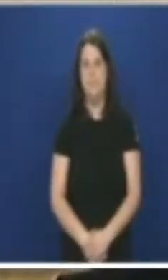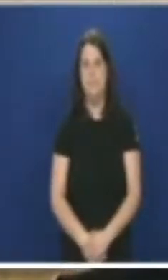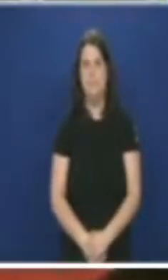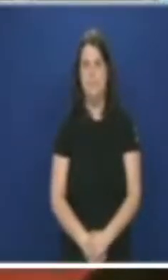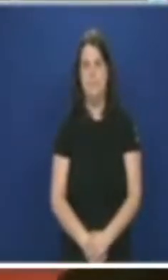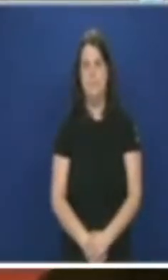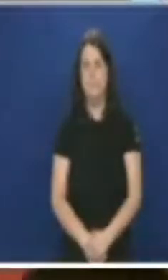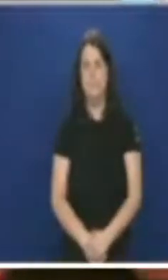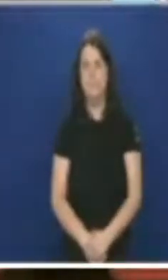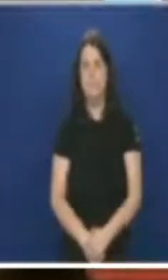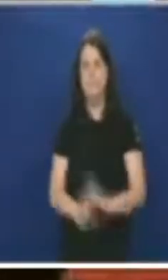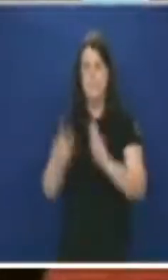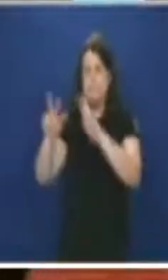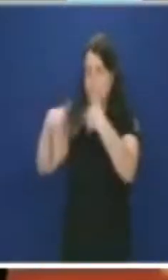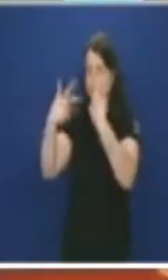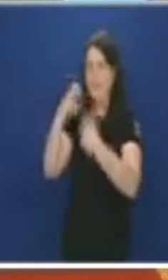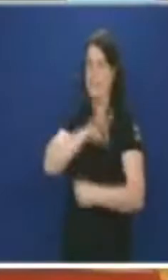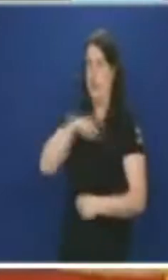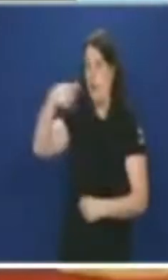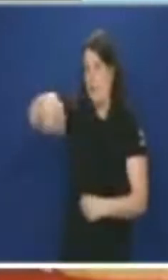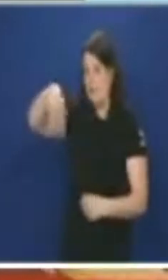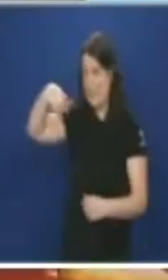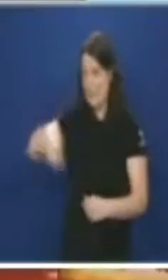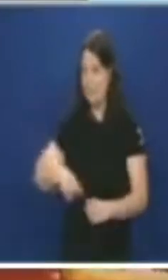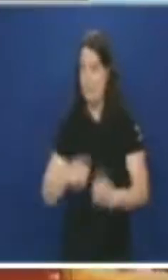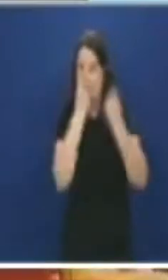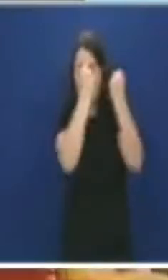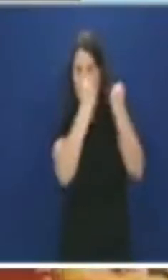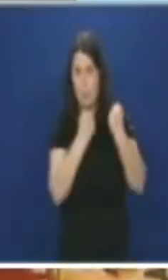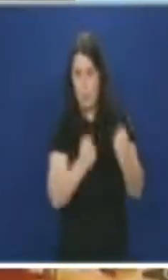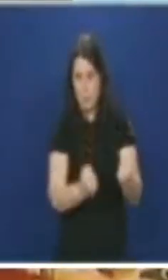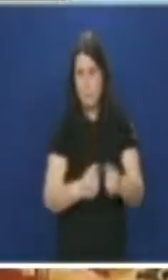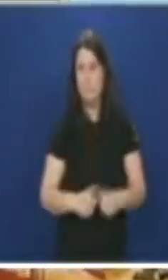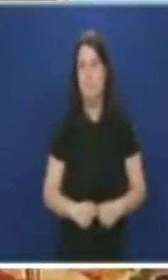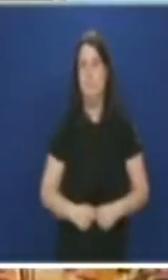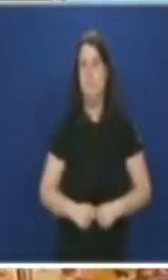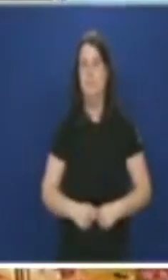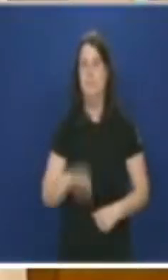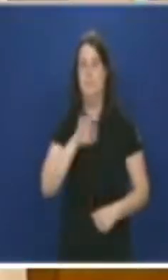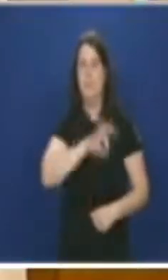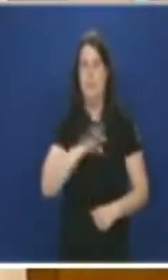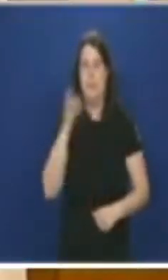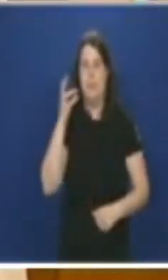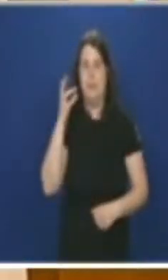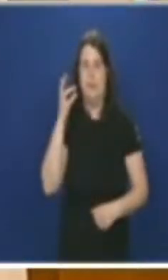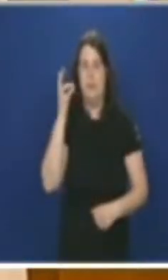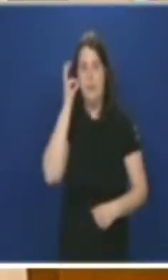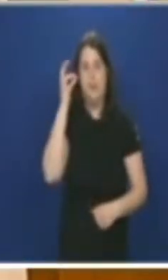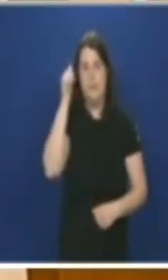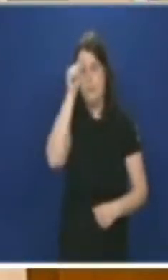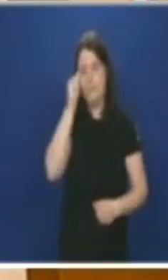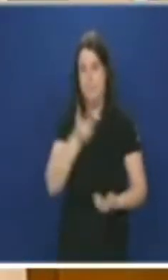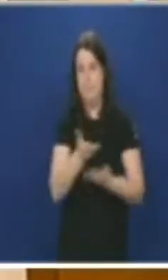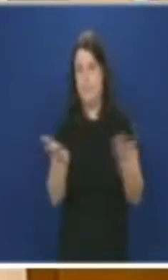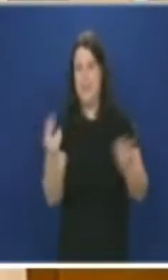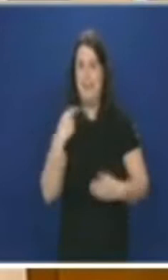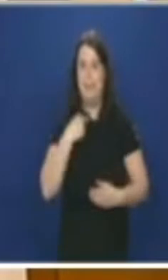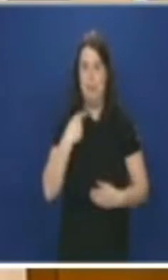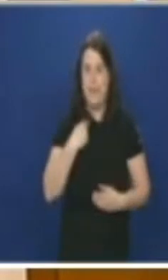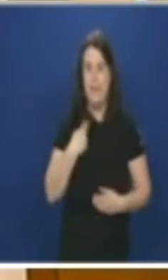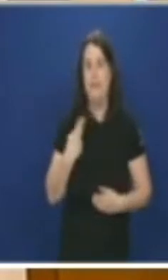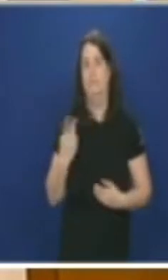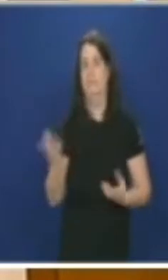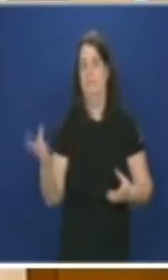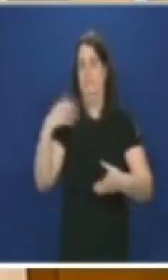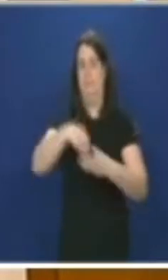Coa venia do señor presidente, autoridades, señoras e señores deputados, membros do Goberno de